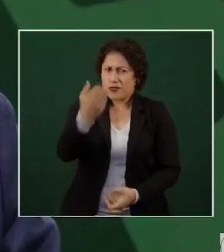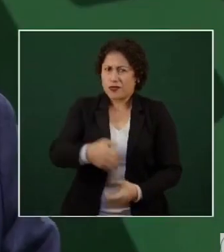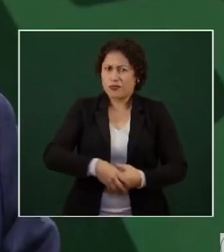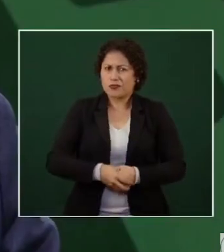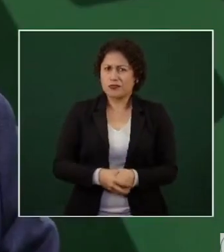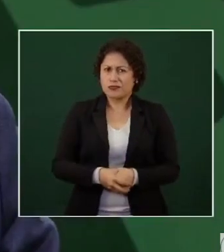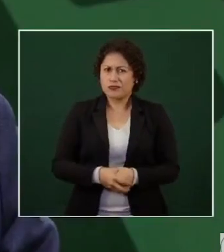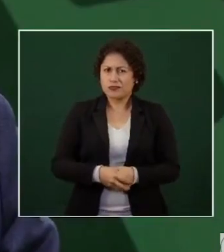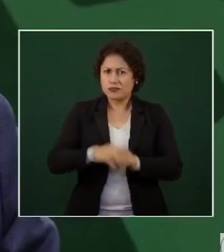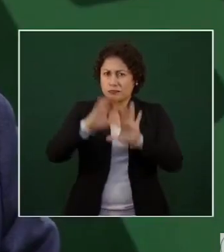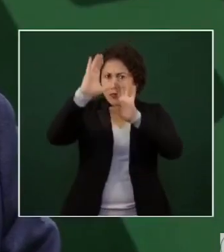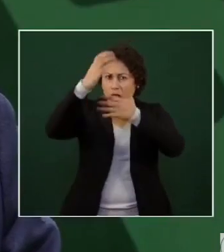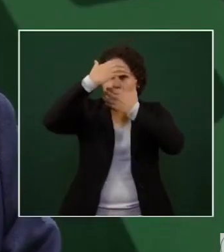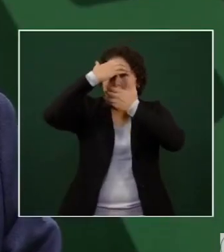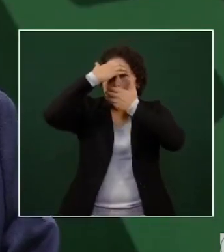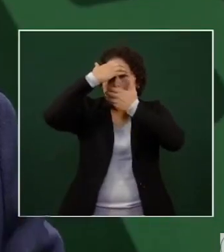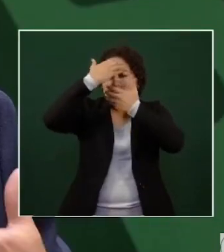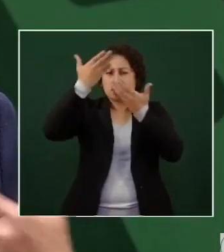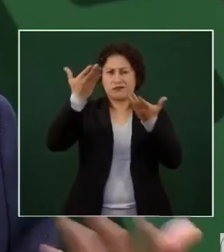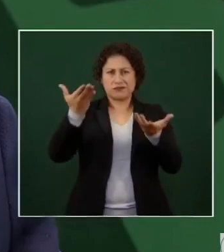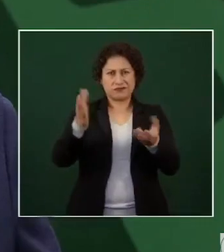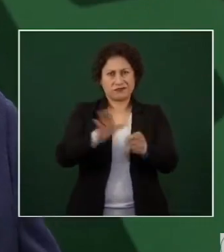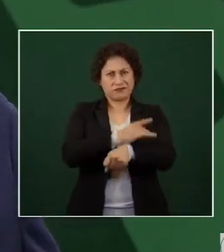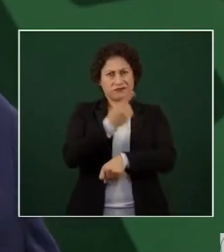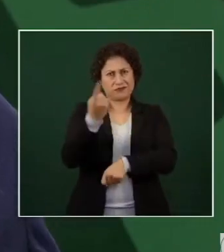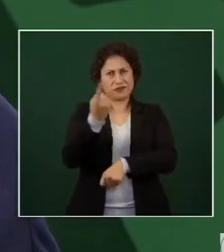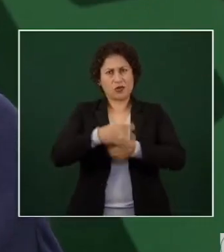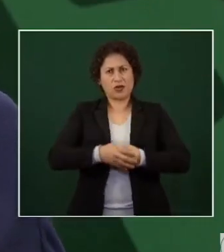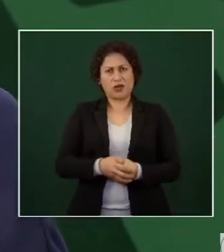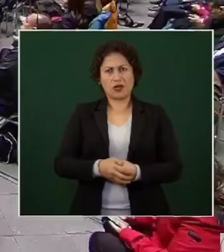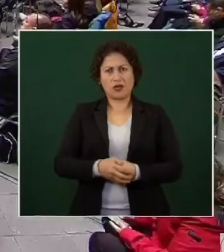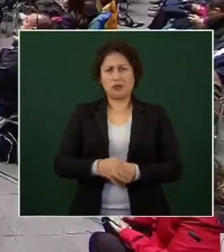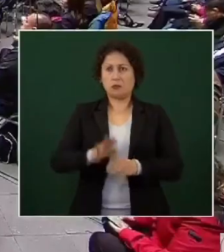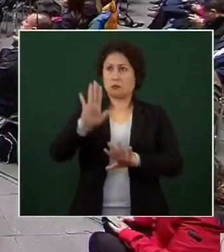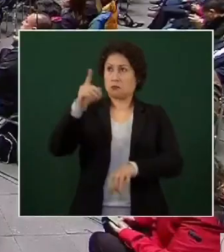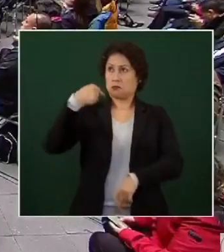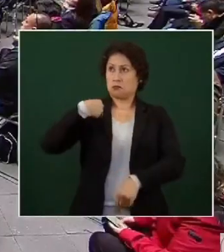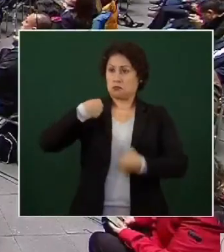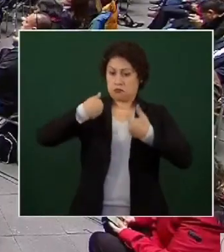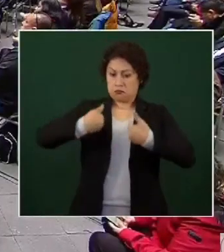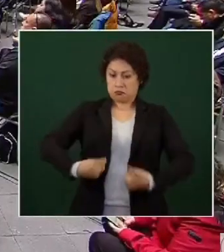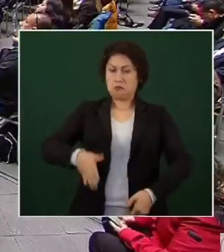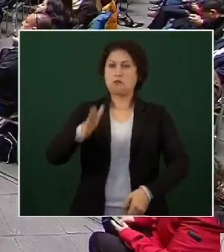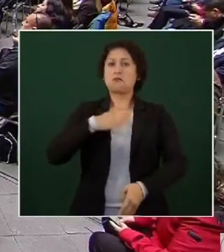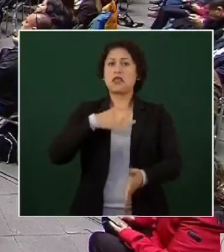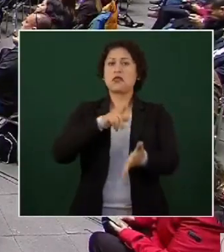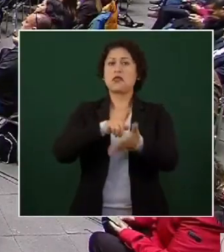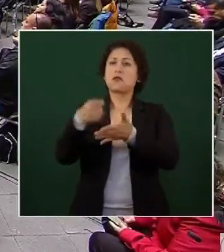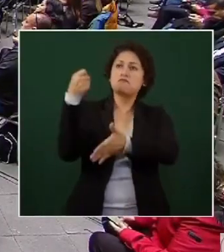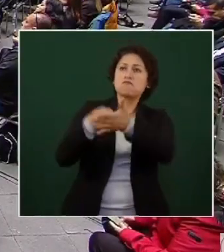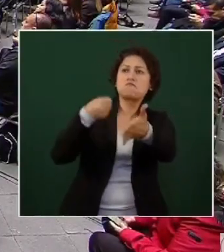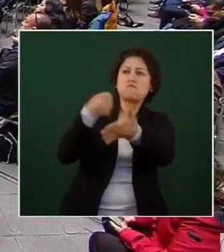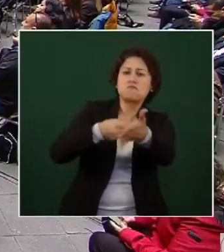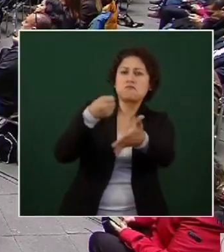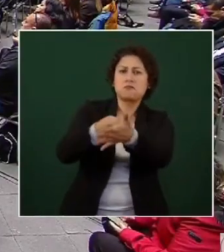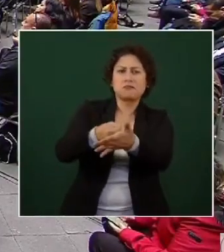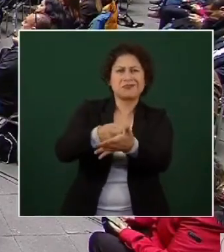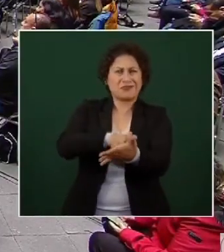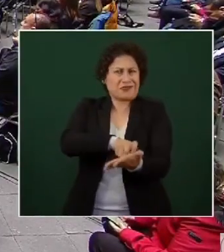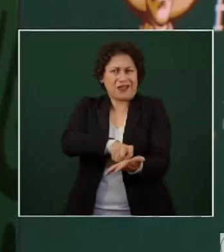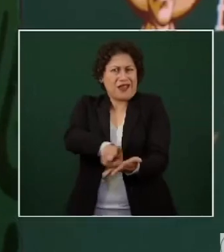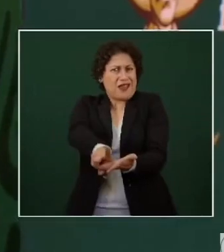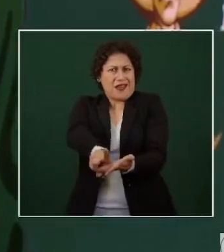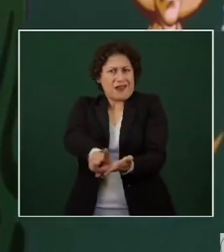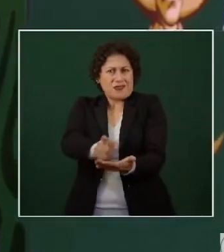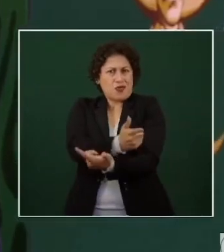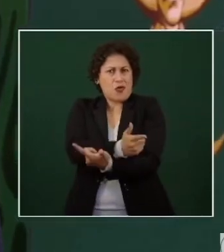la cara? Si se está defendiendo un derecho que es el de la libre